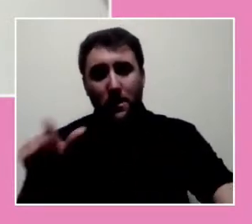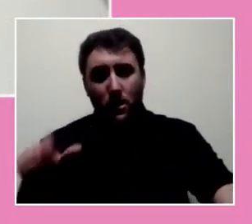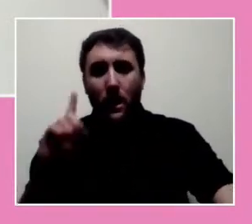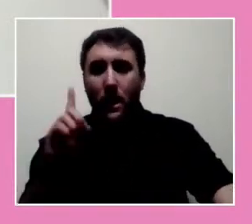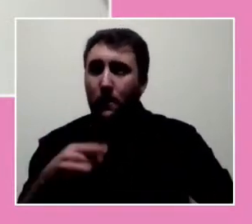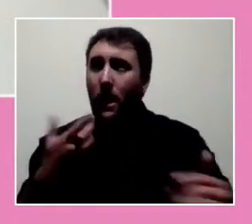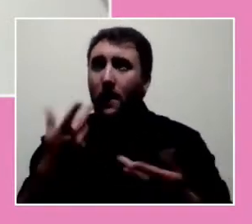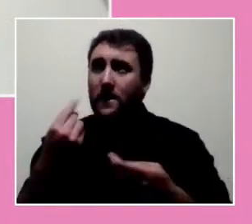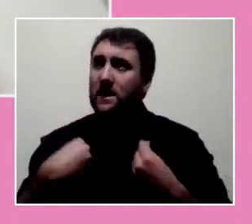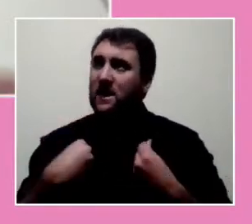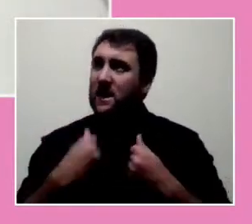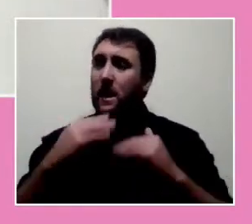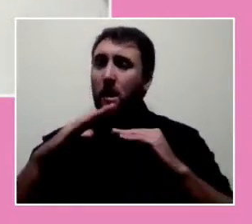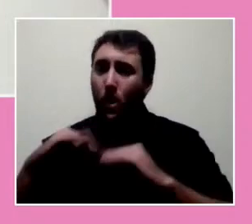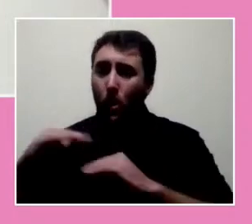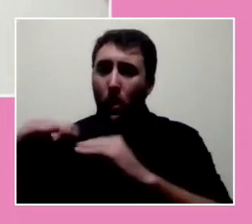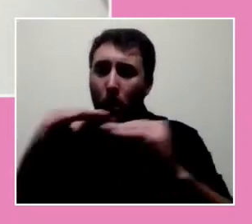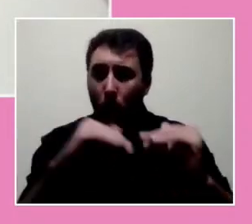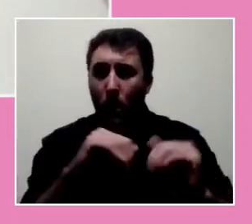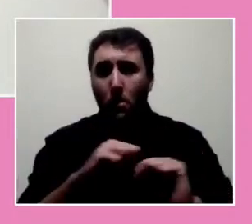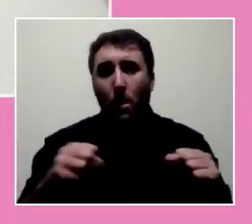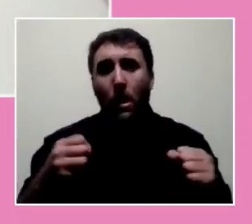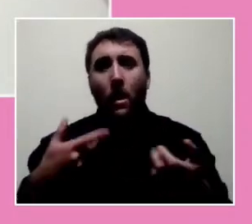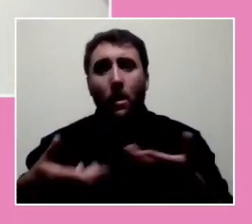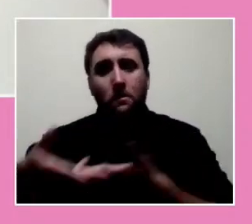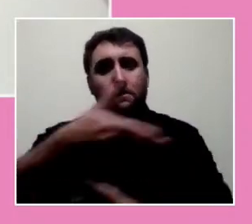pares, y que es desde fomentar estos